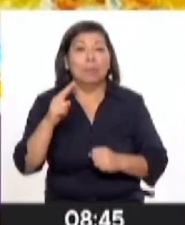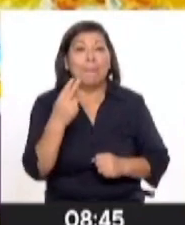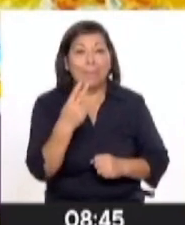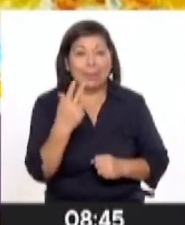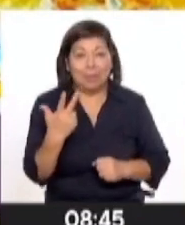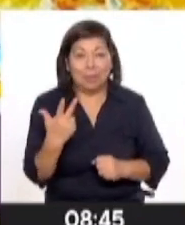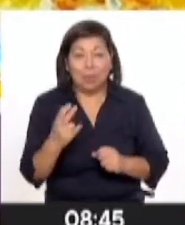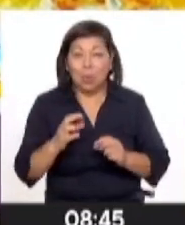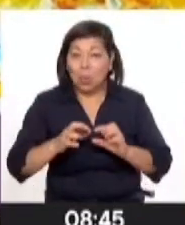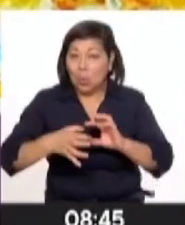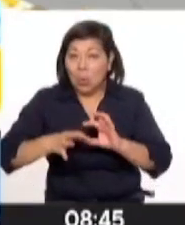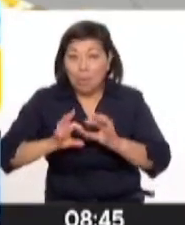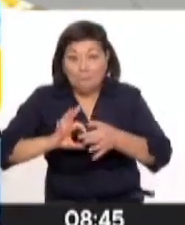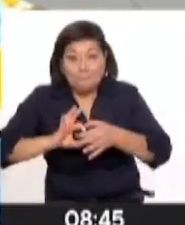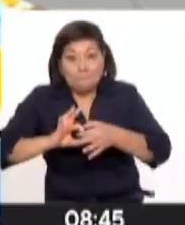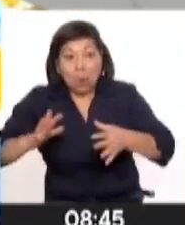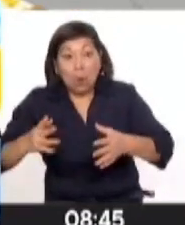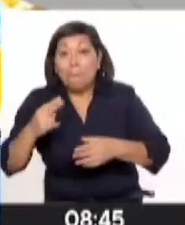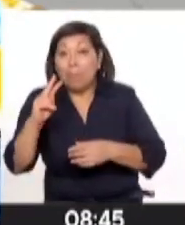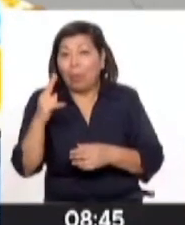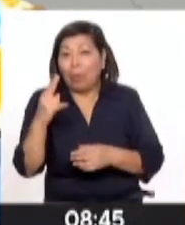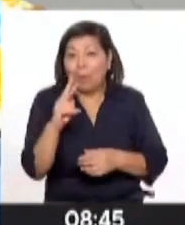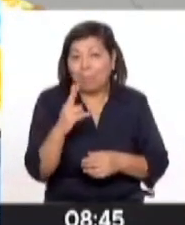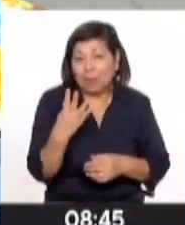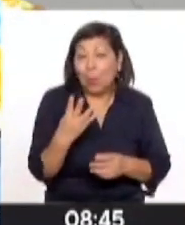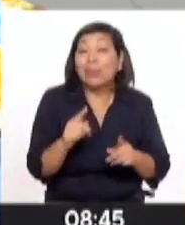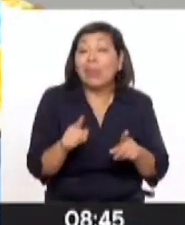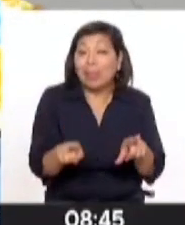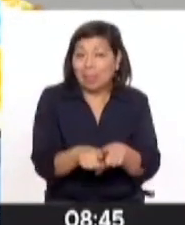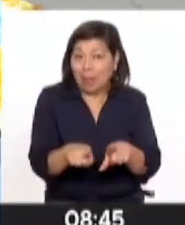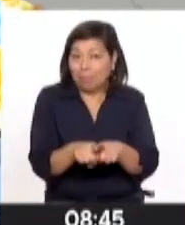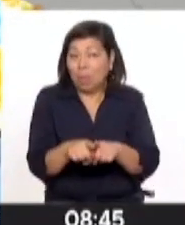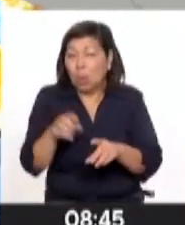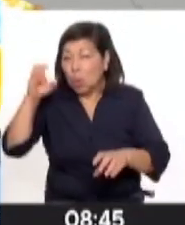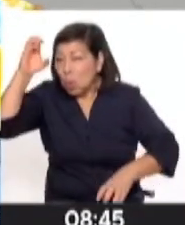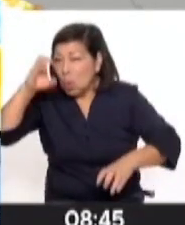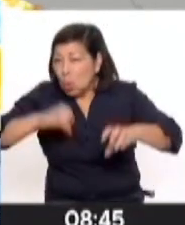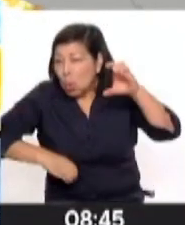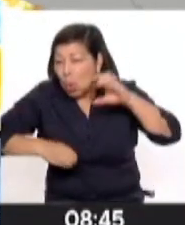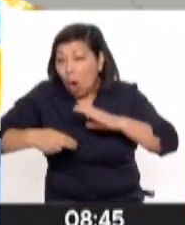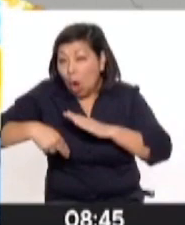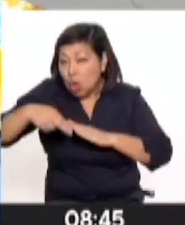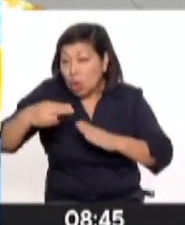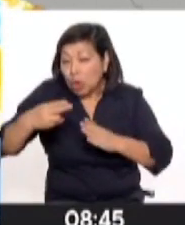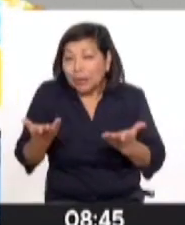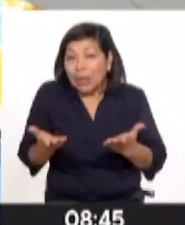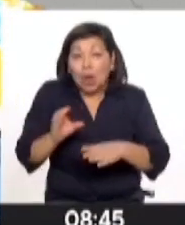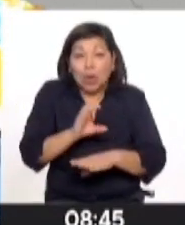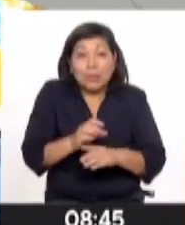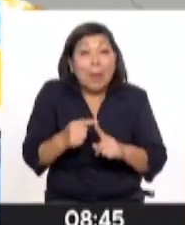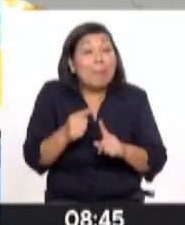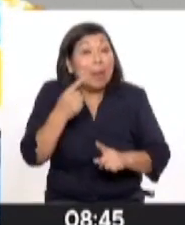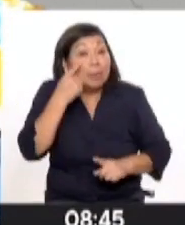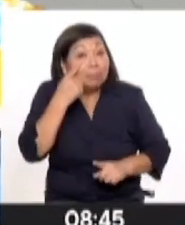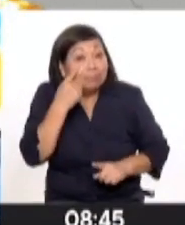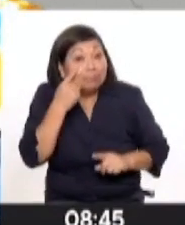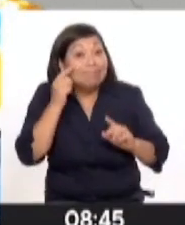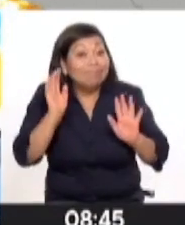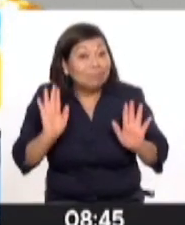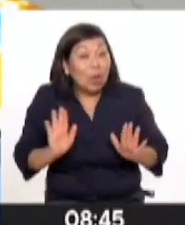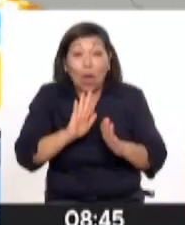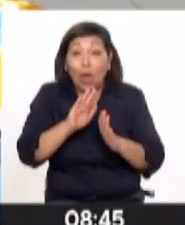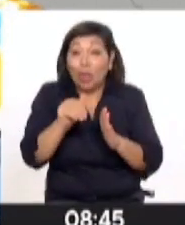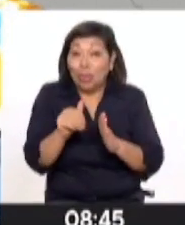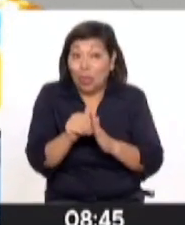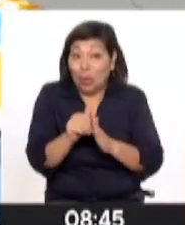De desencadenarse un niño costero del 2024, podríamos también tener lluvias en la zona norte, Sierra Norte y Costa Norte, pero ojo, recuerde, todos